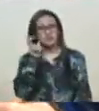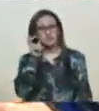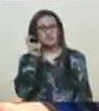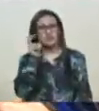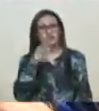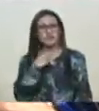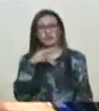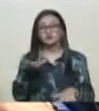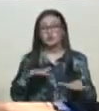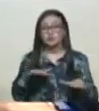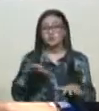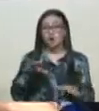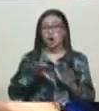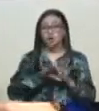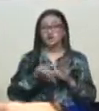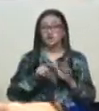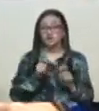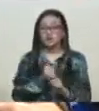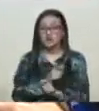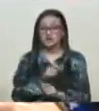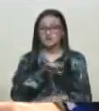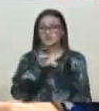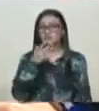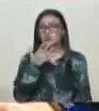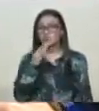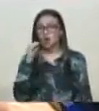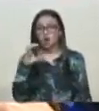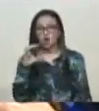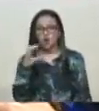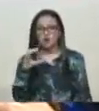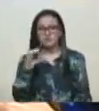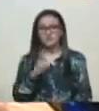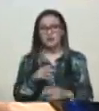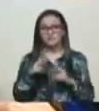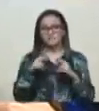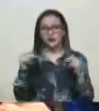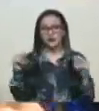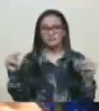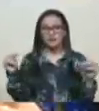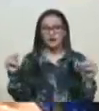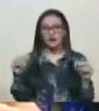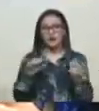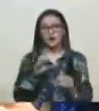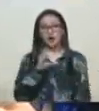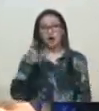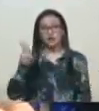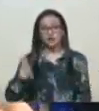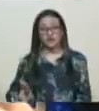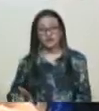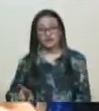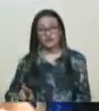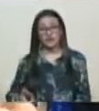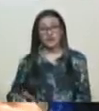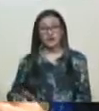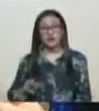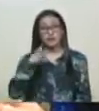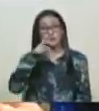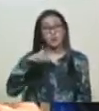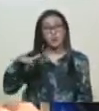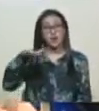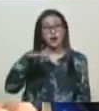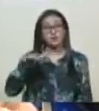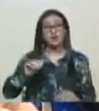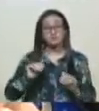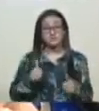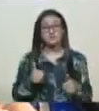de movimientos constituyentes en países como Colombia, en Panamá, en Costa Rica. Comienzan los pueblos a levantarse, y esto va